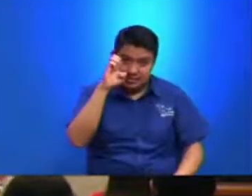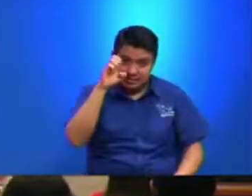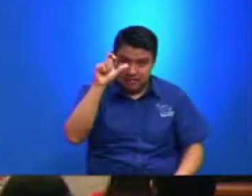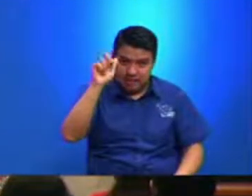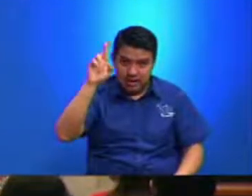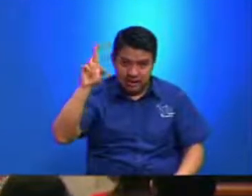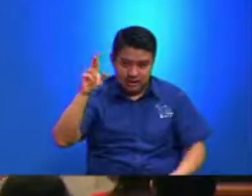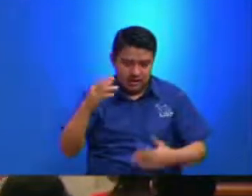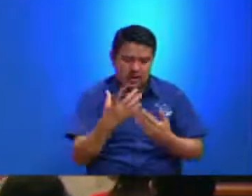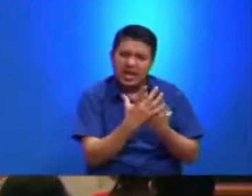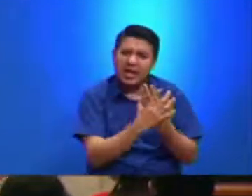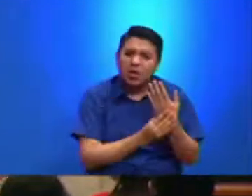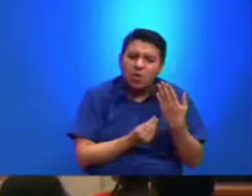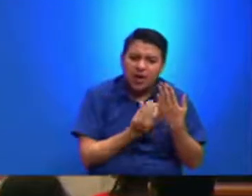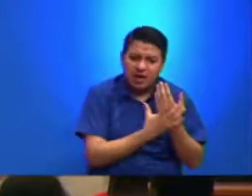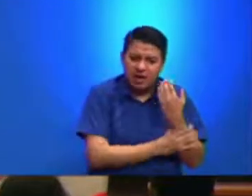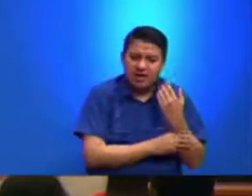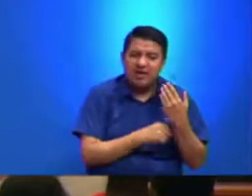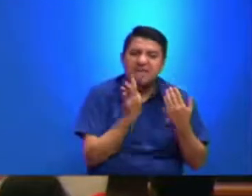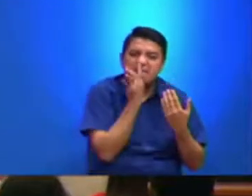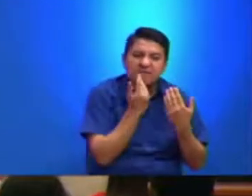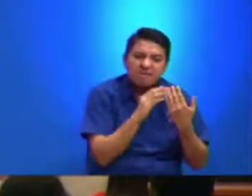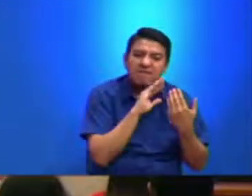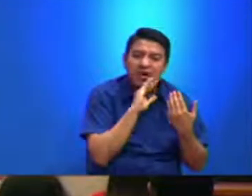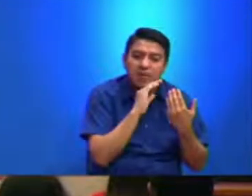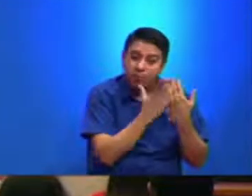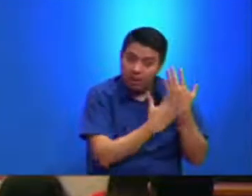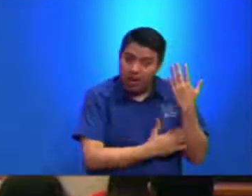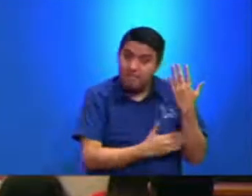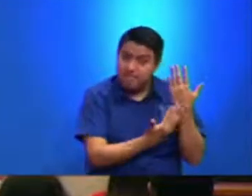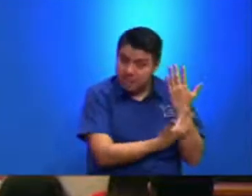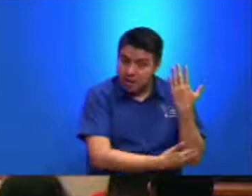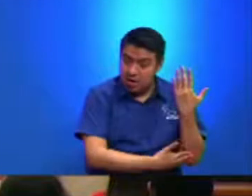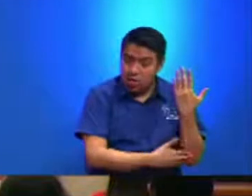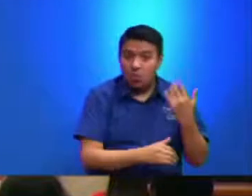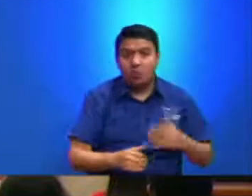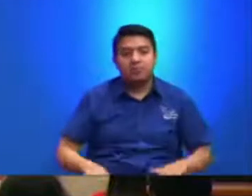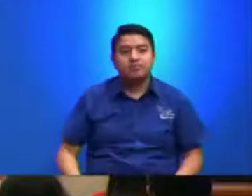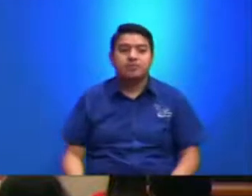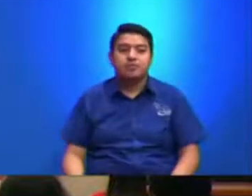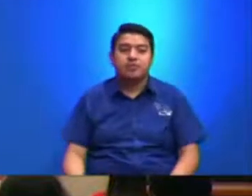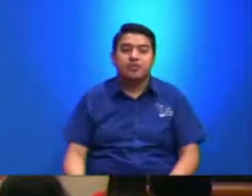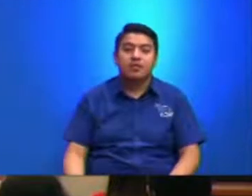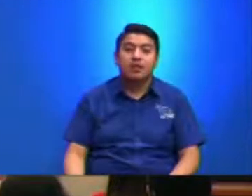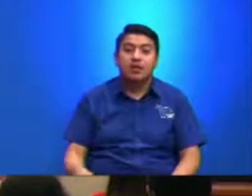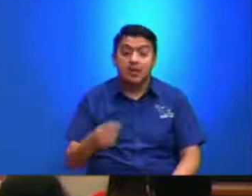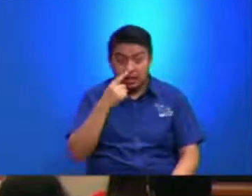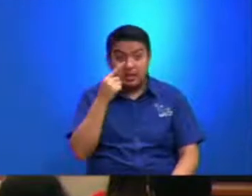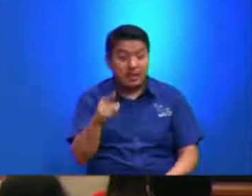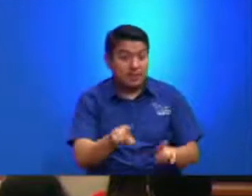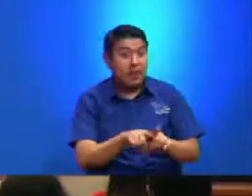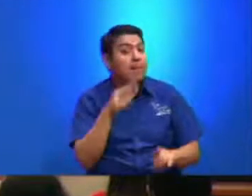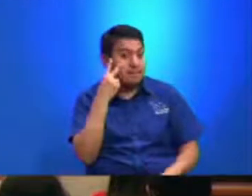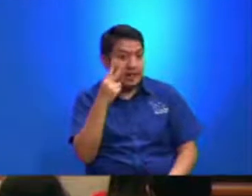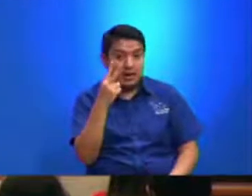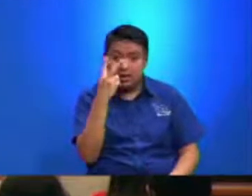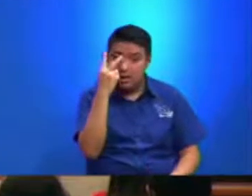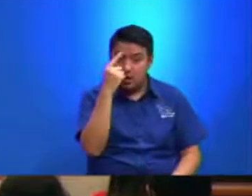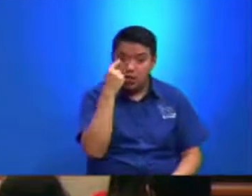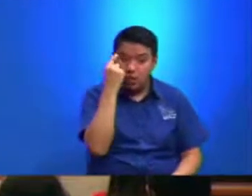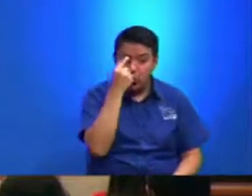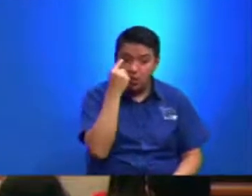Entonces, el otro aspecto que vimos es la sequedad, el ojo seco. Y para